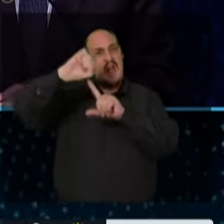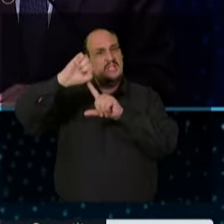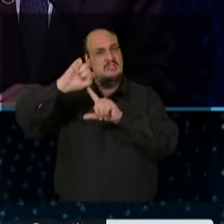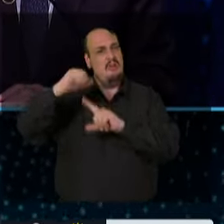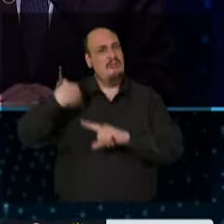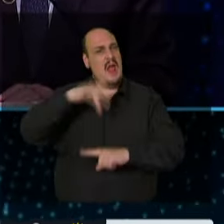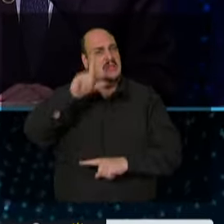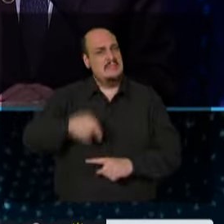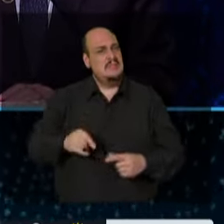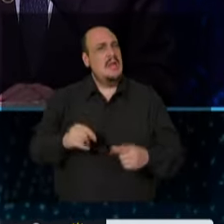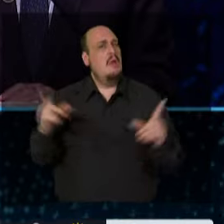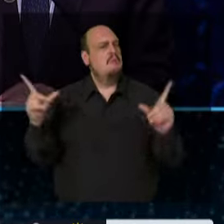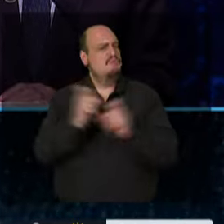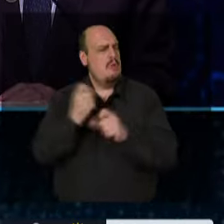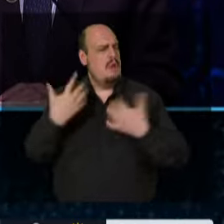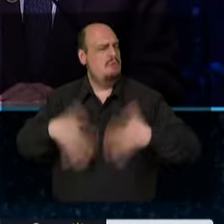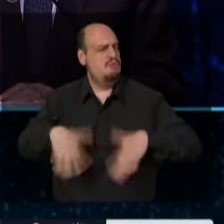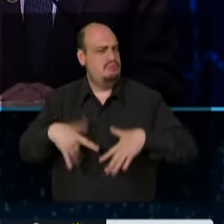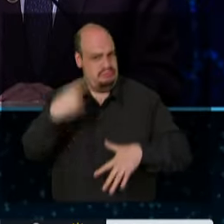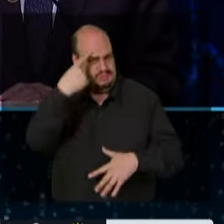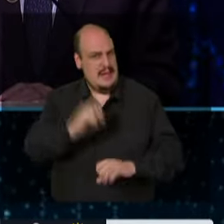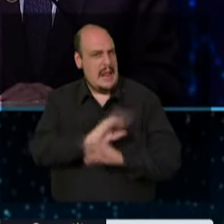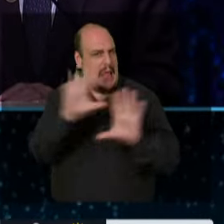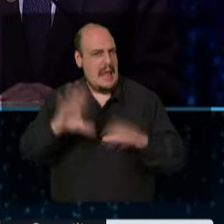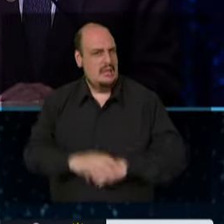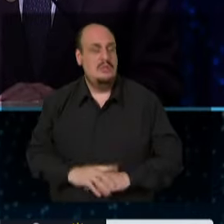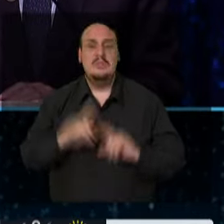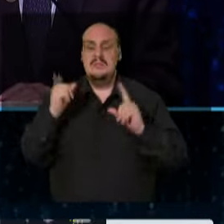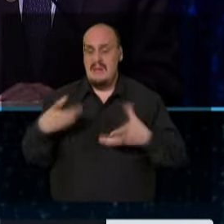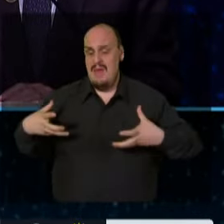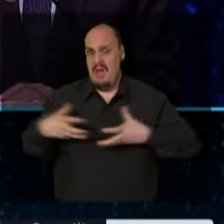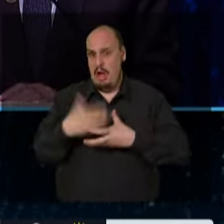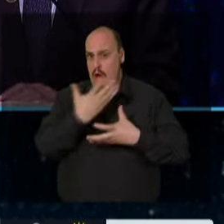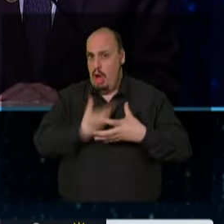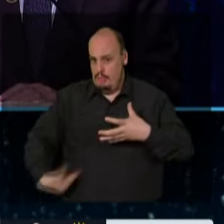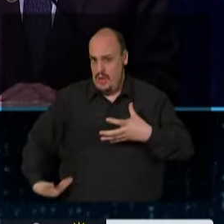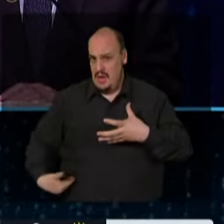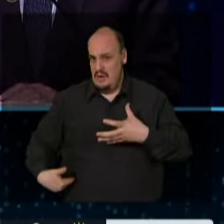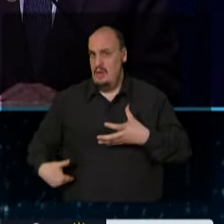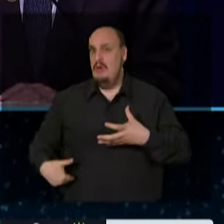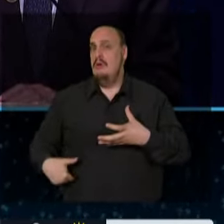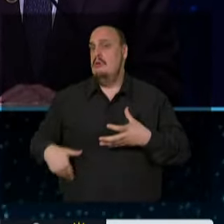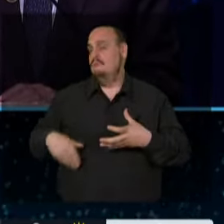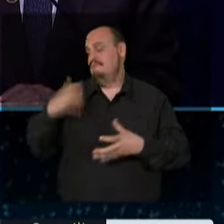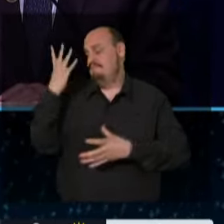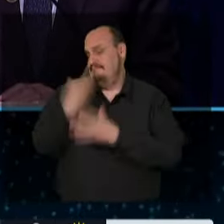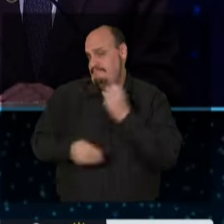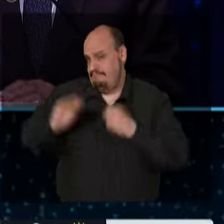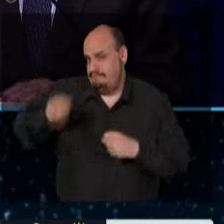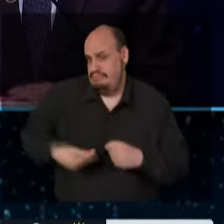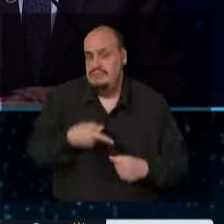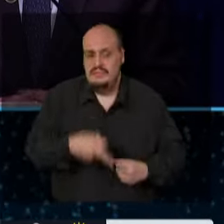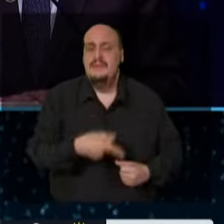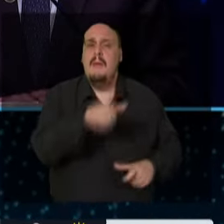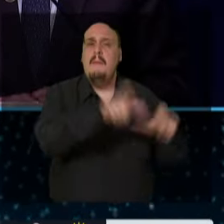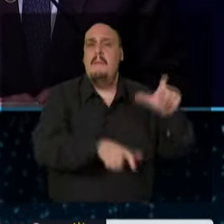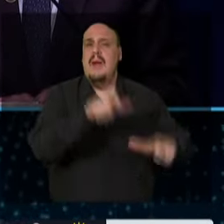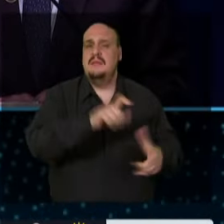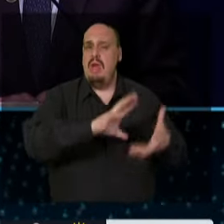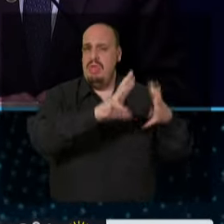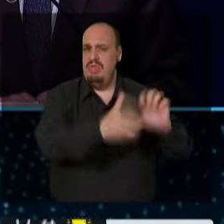de la Argentina. También tengo claro que los errores de este gobierno lastimaron a la gente. Y por ellos, aunque no era